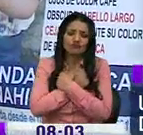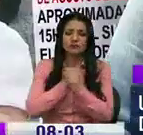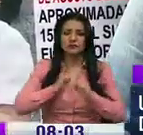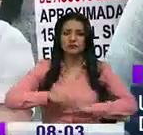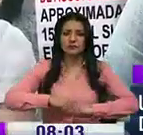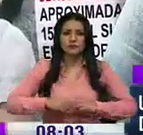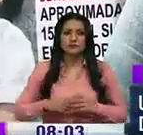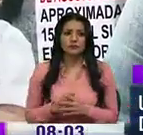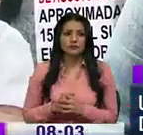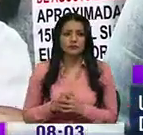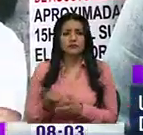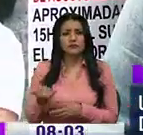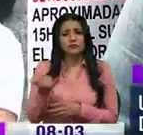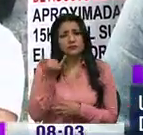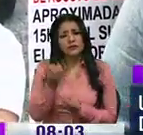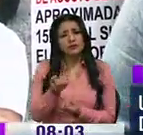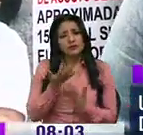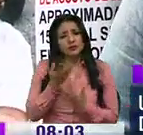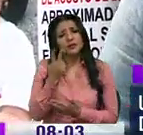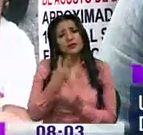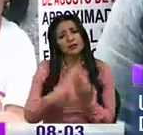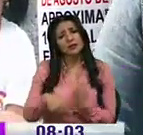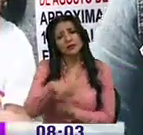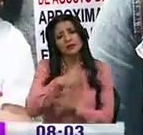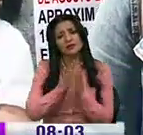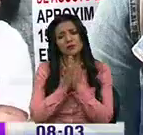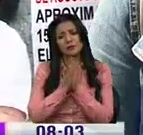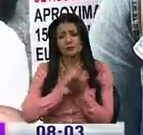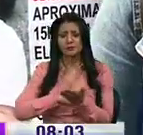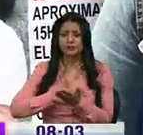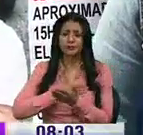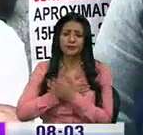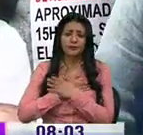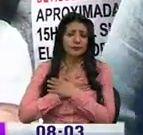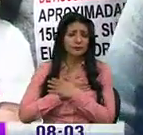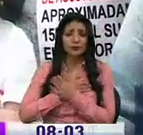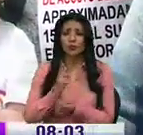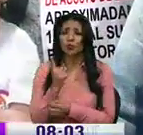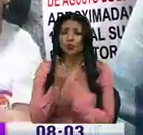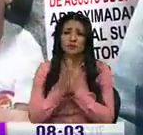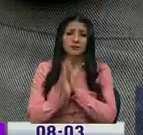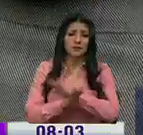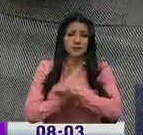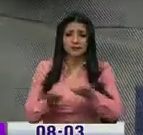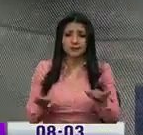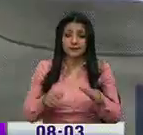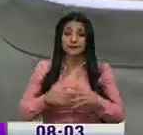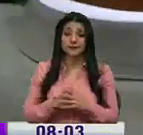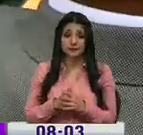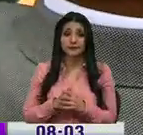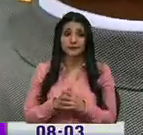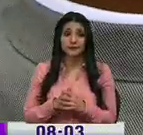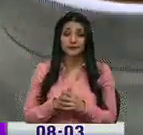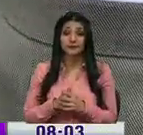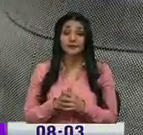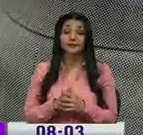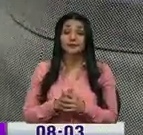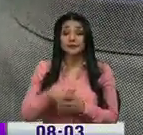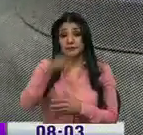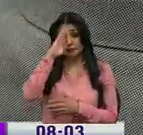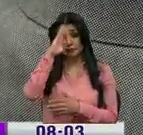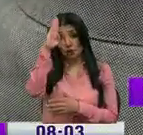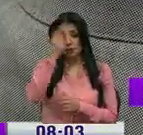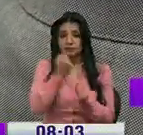madre. Que se comuniquen, que me devuelvan a mi niña. Es lo único que les pido. Tres unidades especiales de la